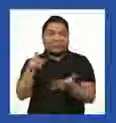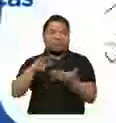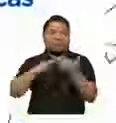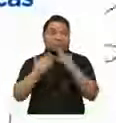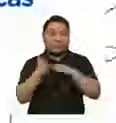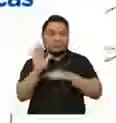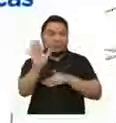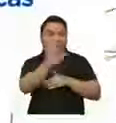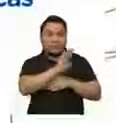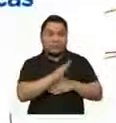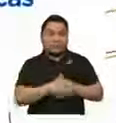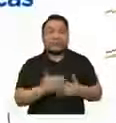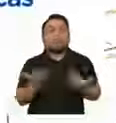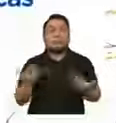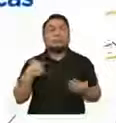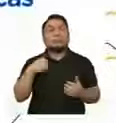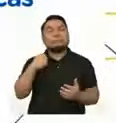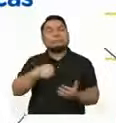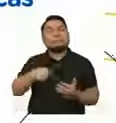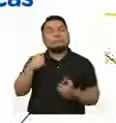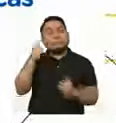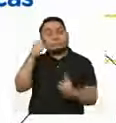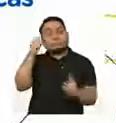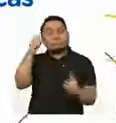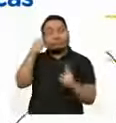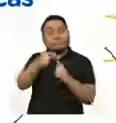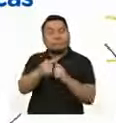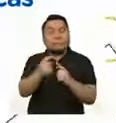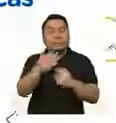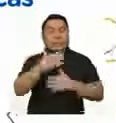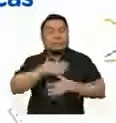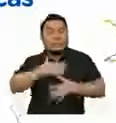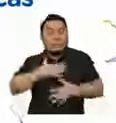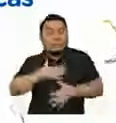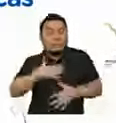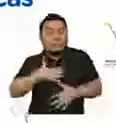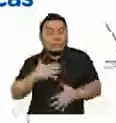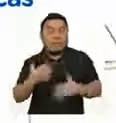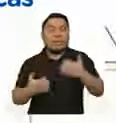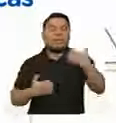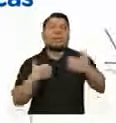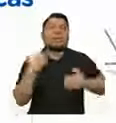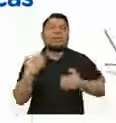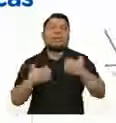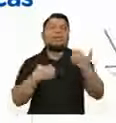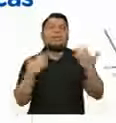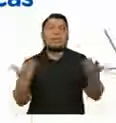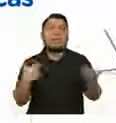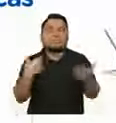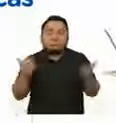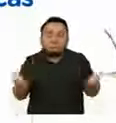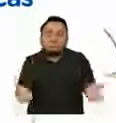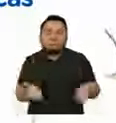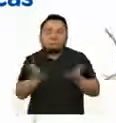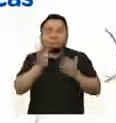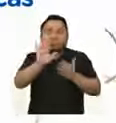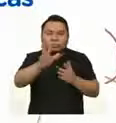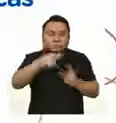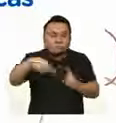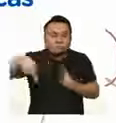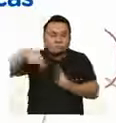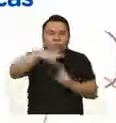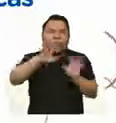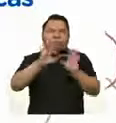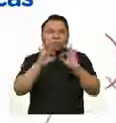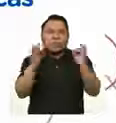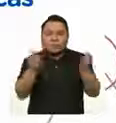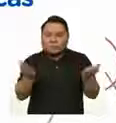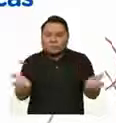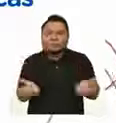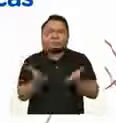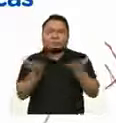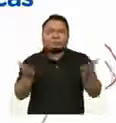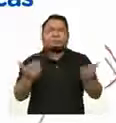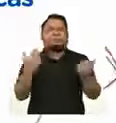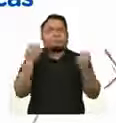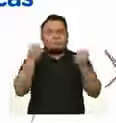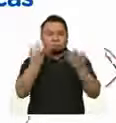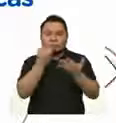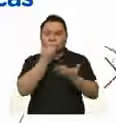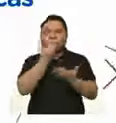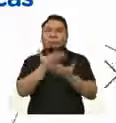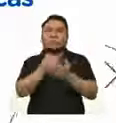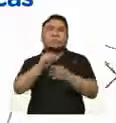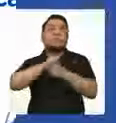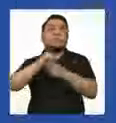comunidad, nuestro reto físico y emocional es motivar a su entorno familiar a tener estas